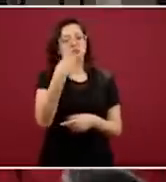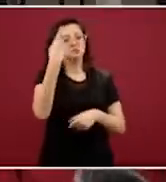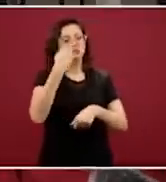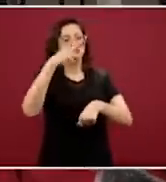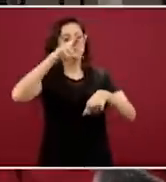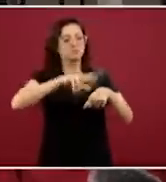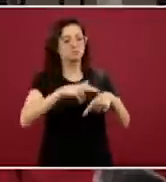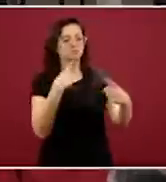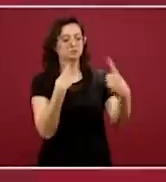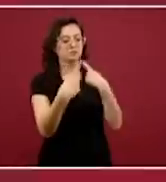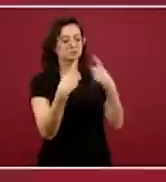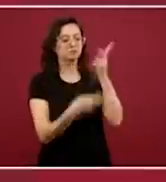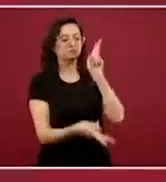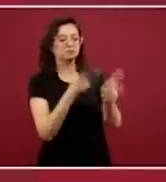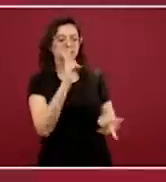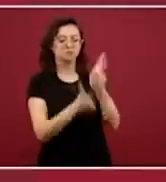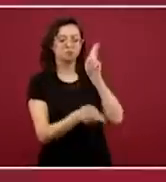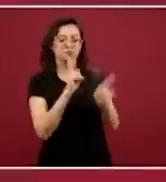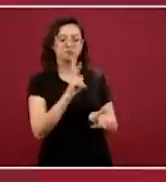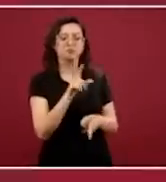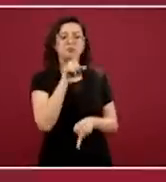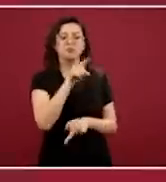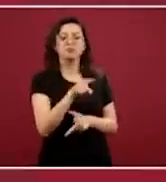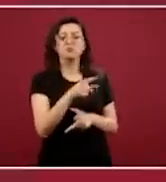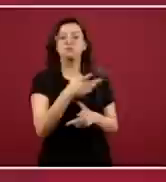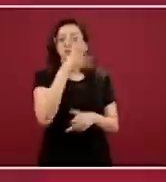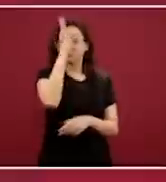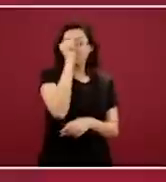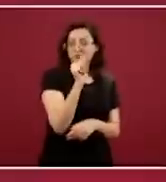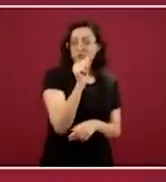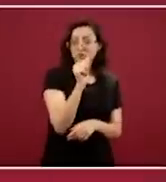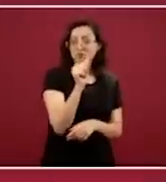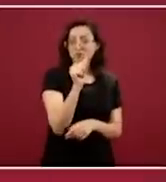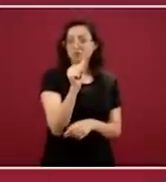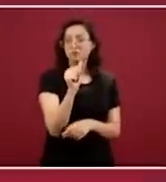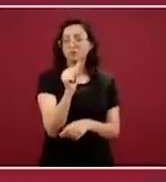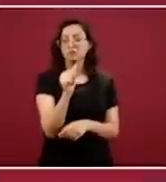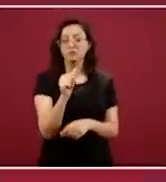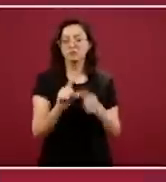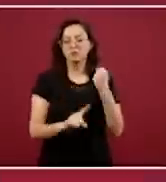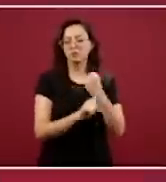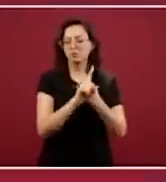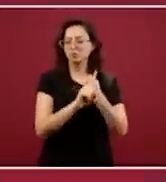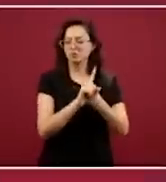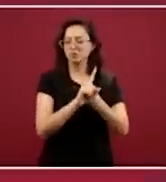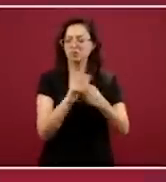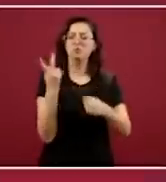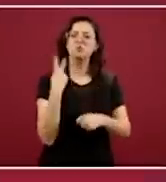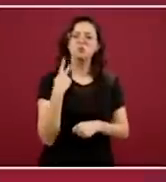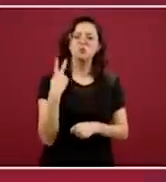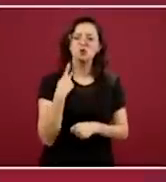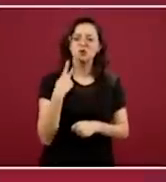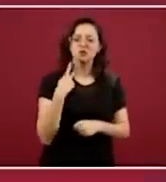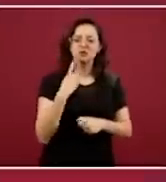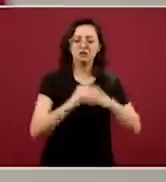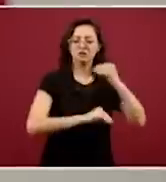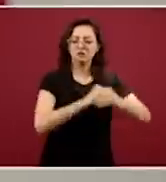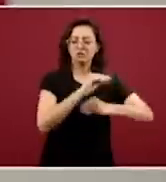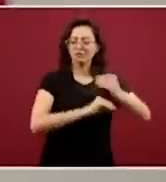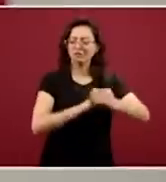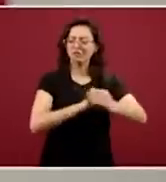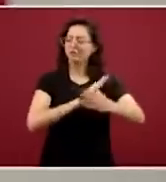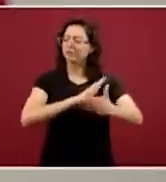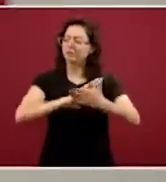jefe, con Roberto Samarripa, y lo que dijimos es, punto y aparte, hay temas controversiales, con temas